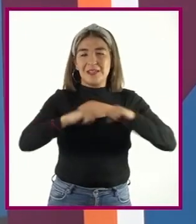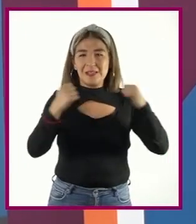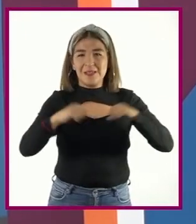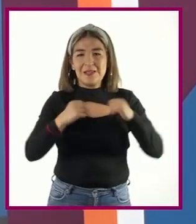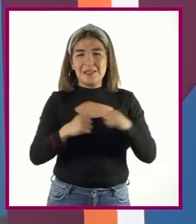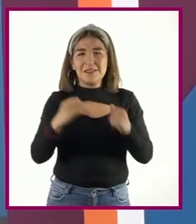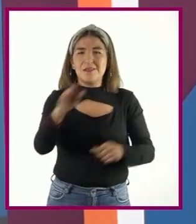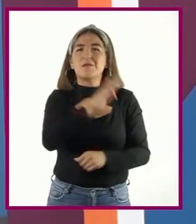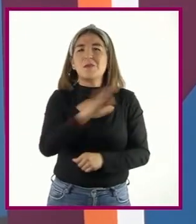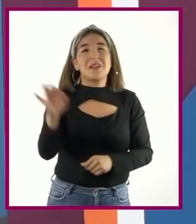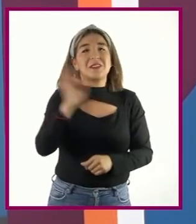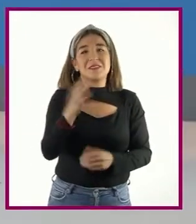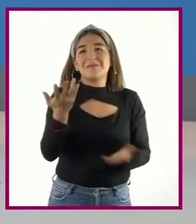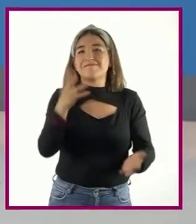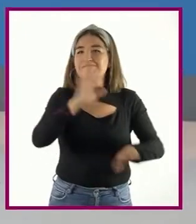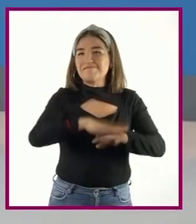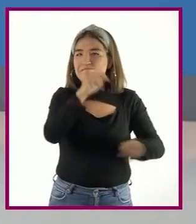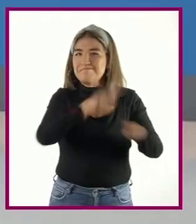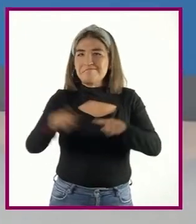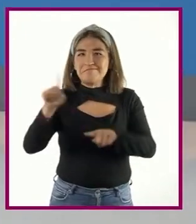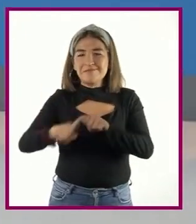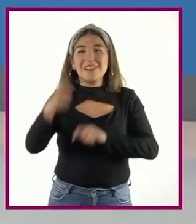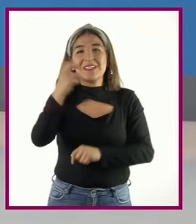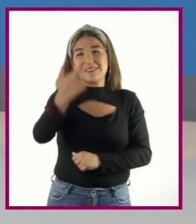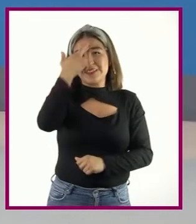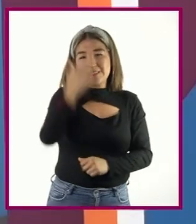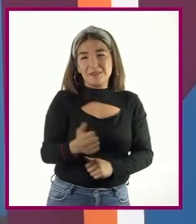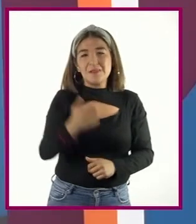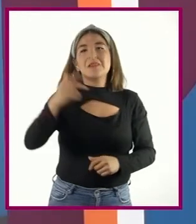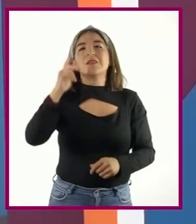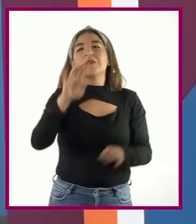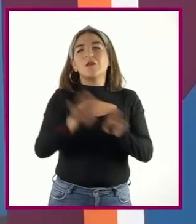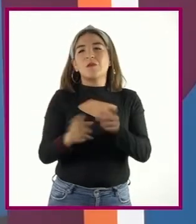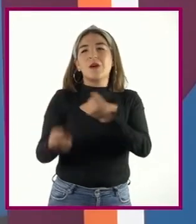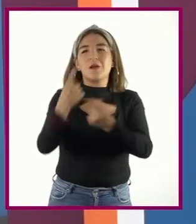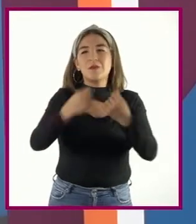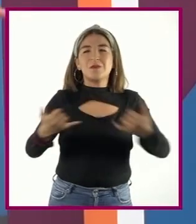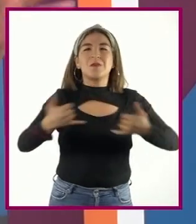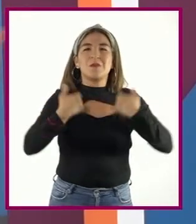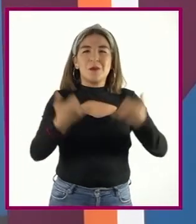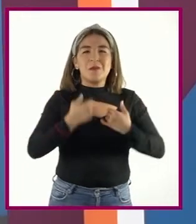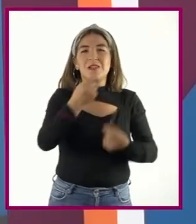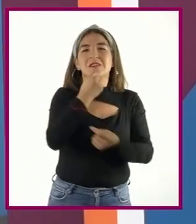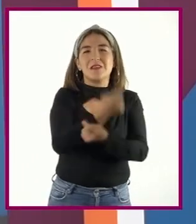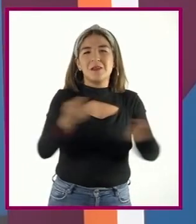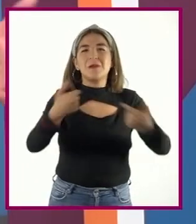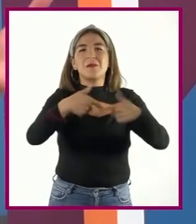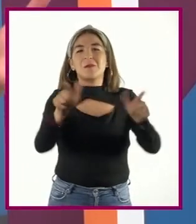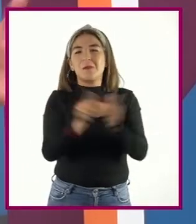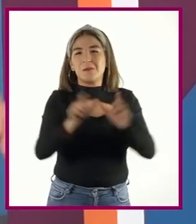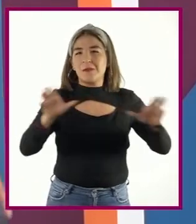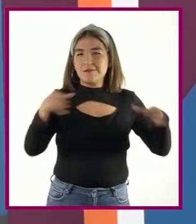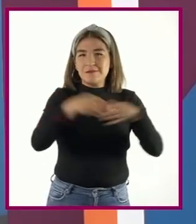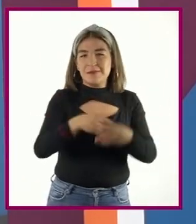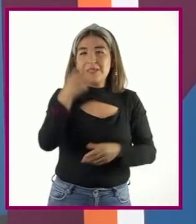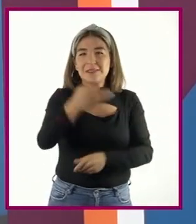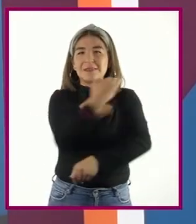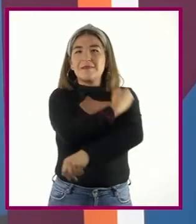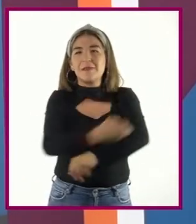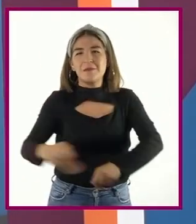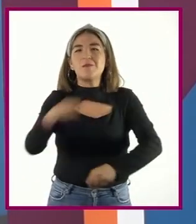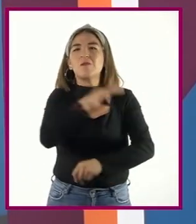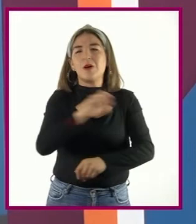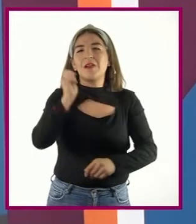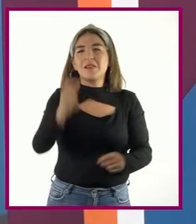adolescentes pueden ser muy variadas. Afectan a individuos específicos o a colectividades. Las familias pueden